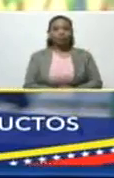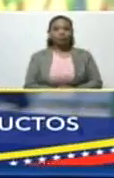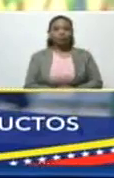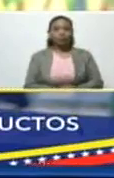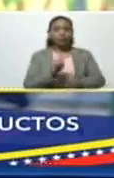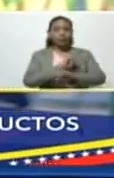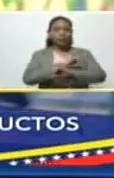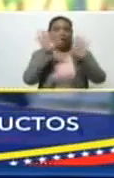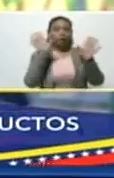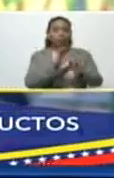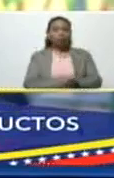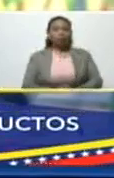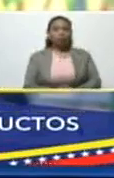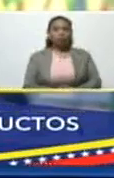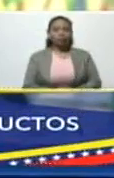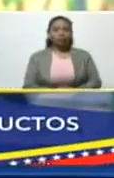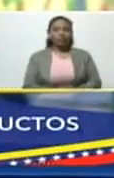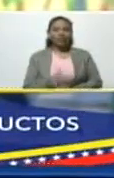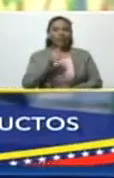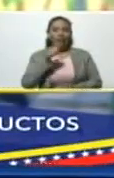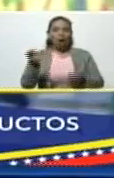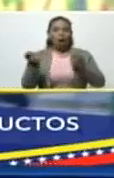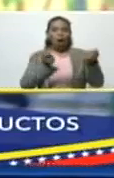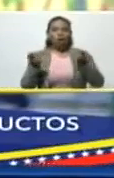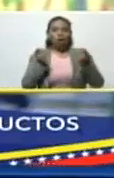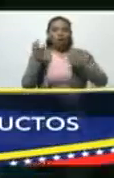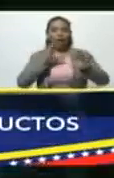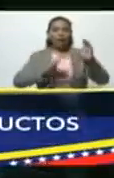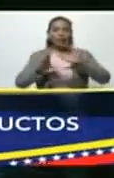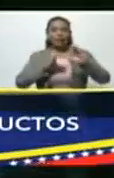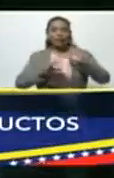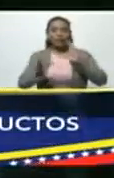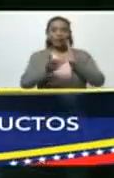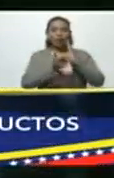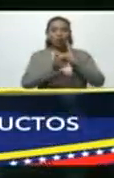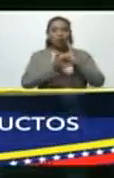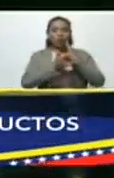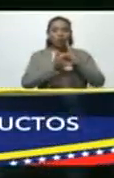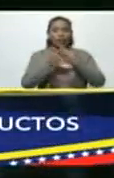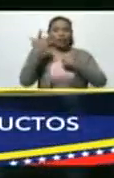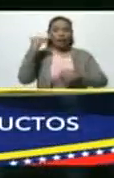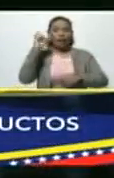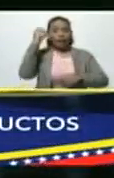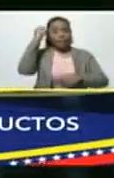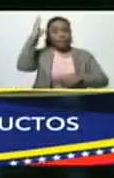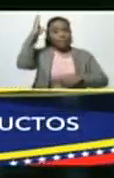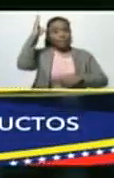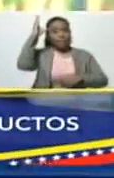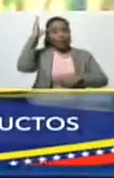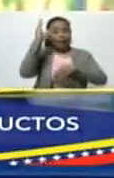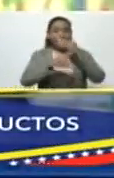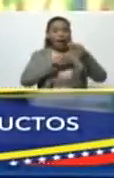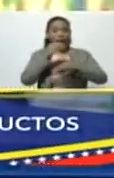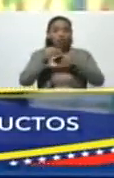define. Quien maneje la ciencia, la tecnología y tenga la capacidad de creación e